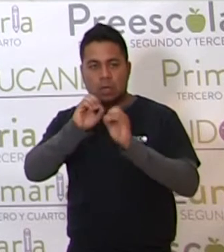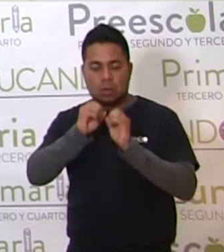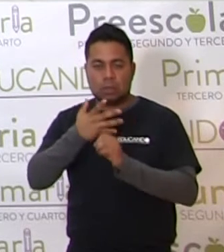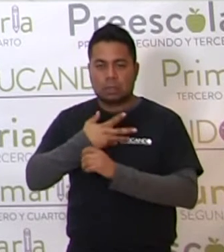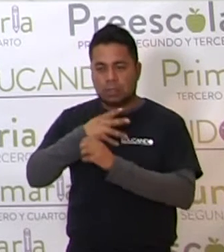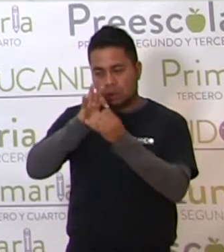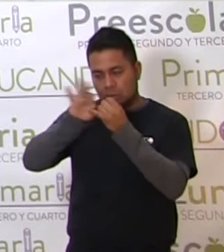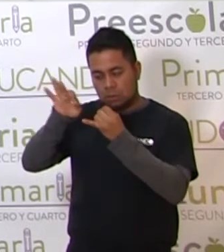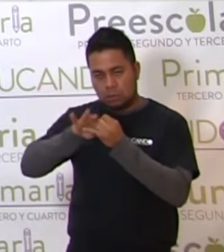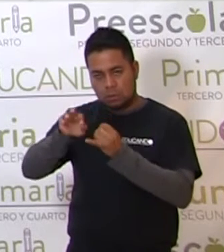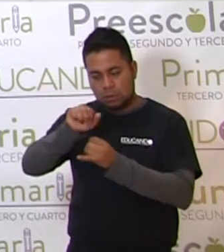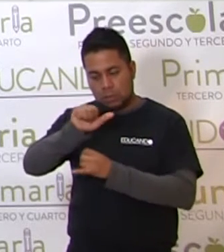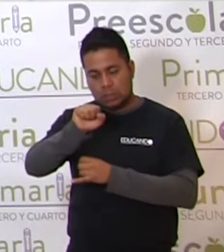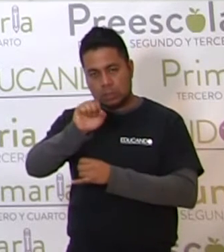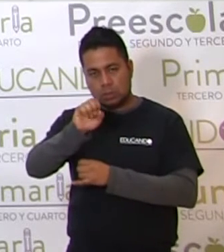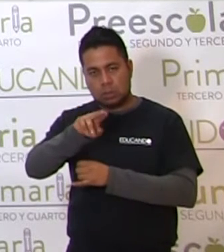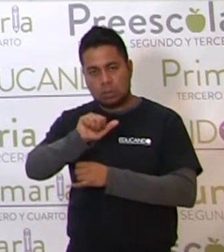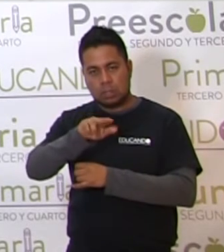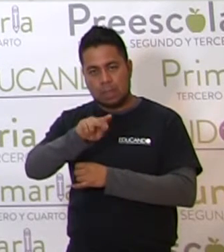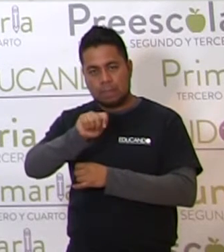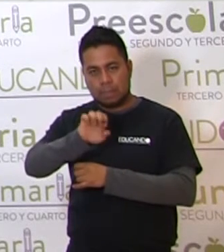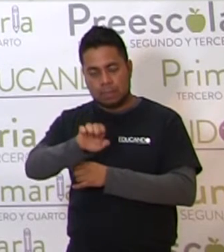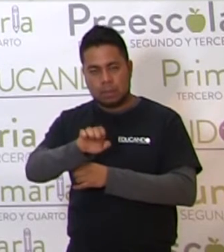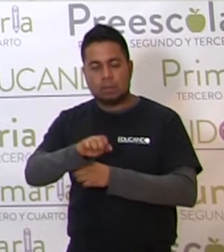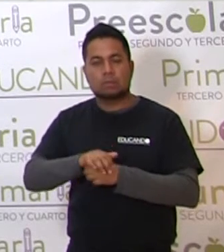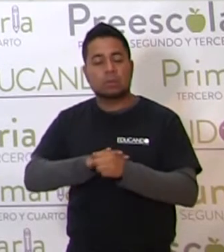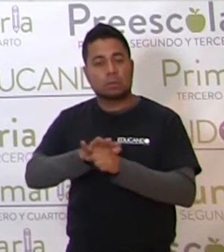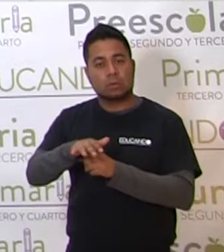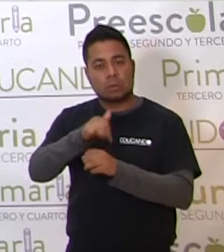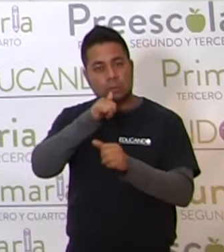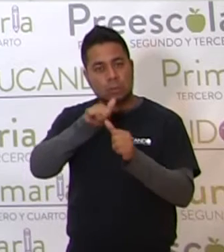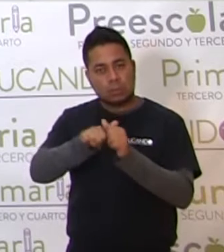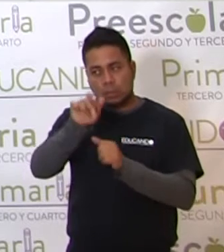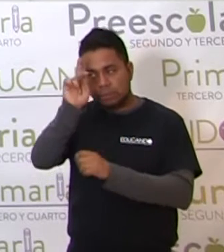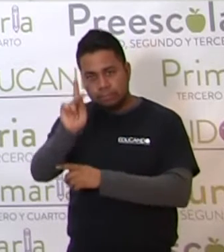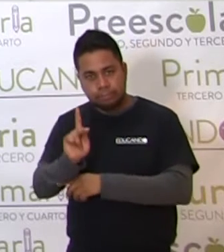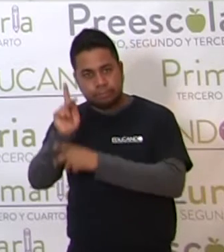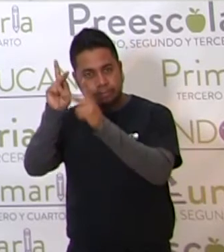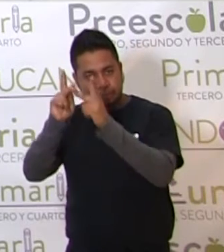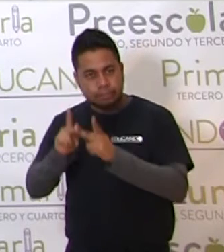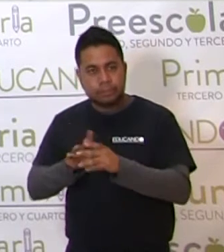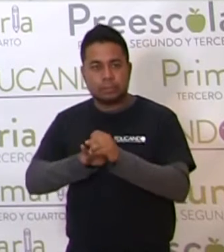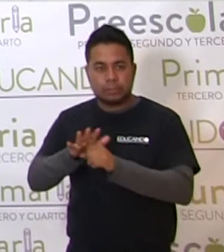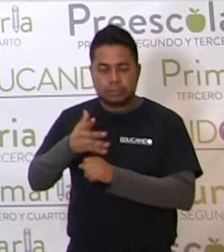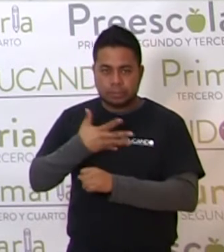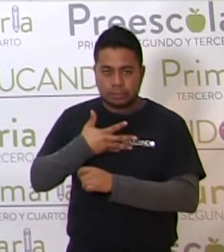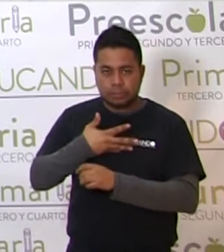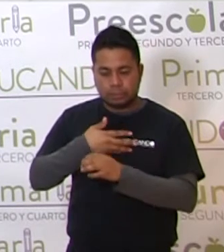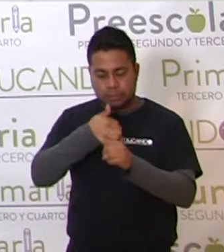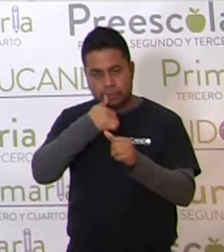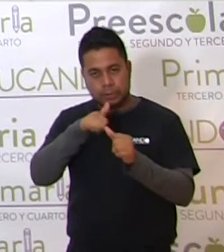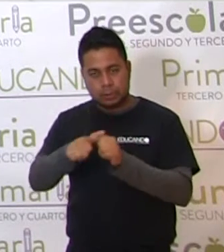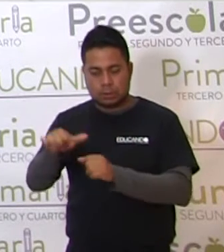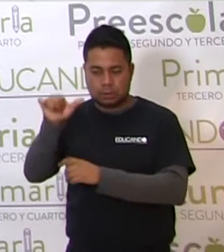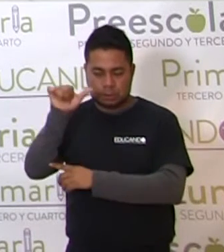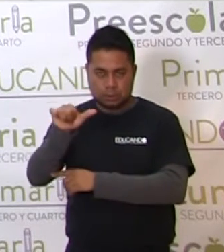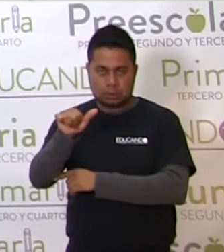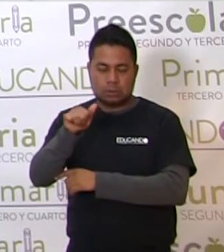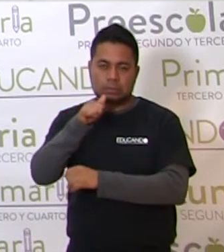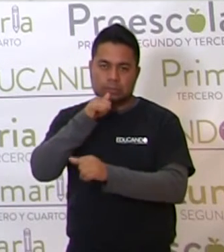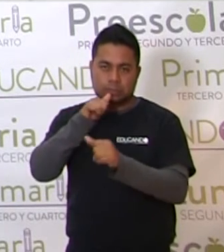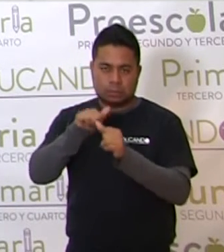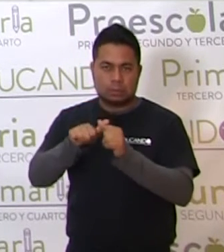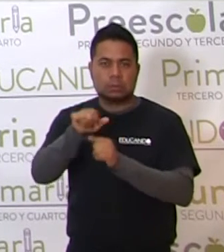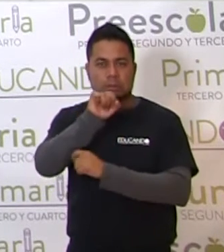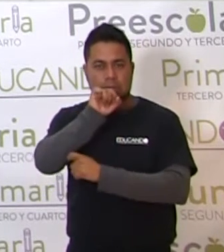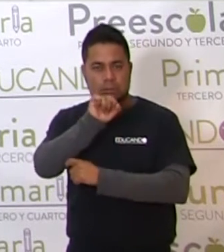bien tenemos Cuáles son las letras que se parecen tenemos la a Y tenemos la